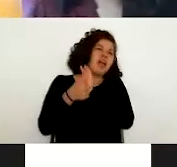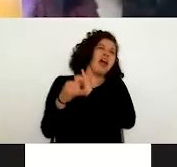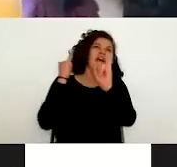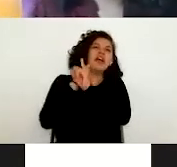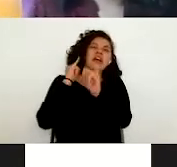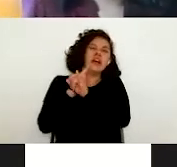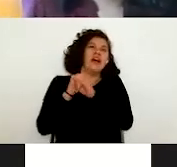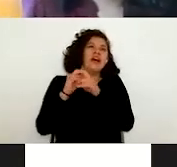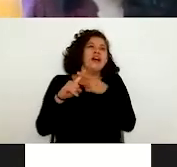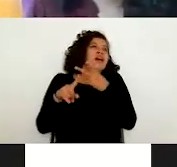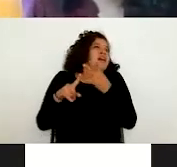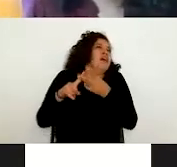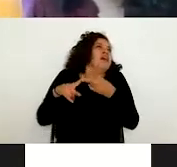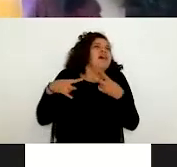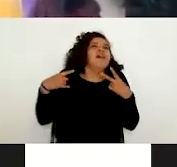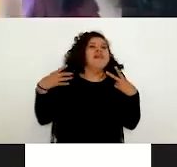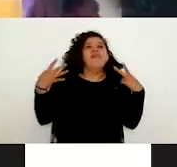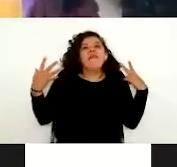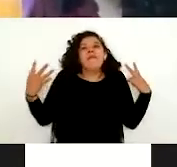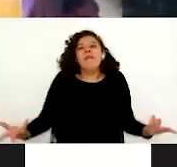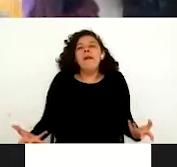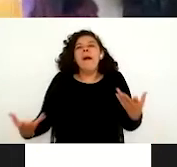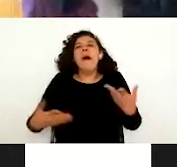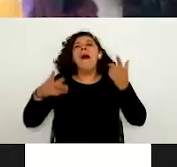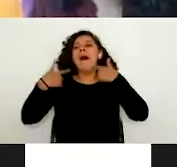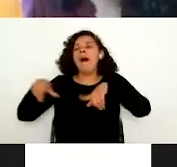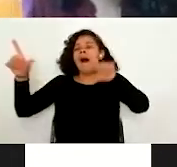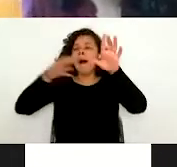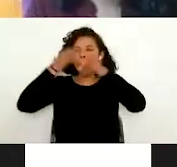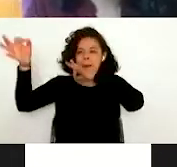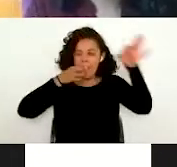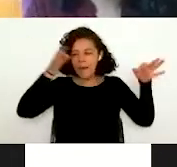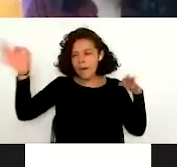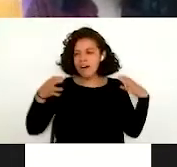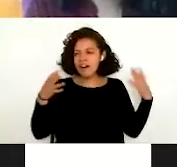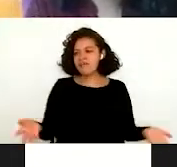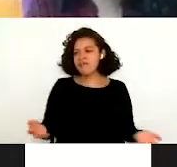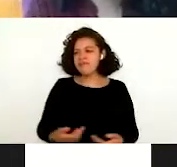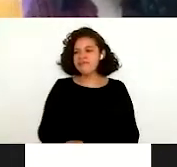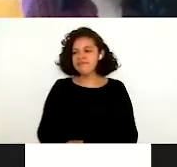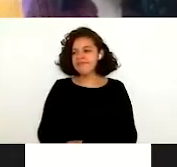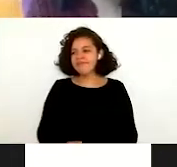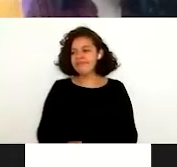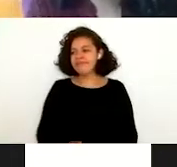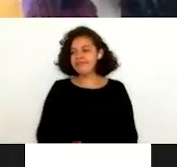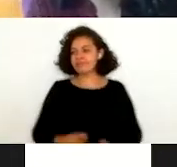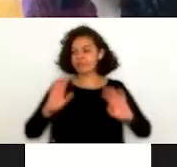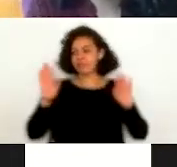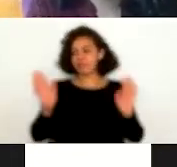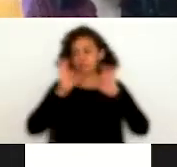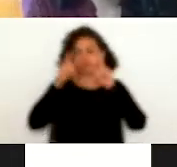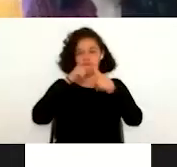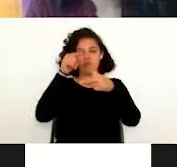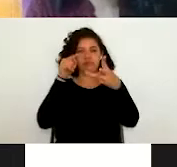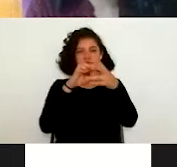línea o de difusión de carteles, ¿no? Entonces ya sería describir mediante cada objetivo